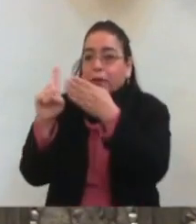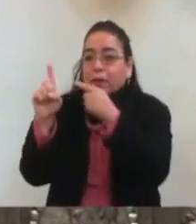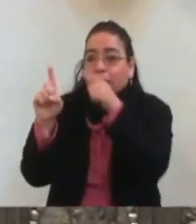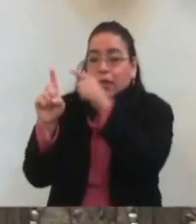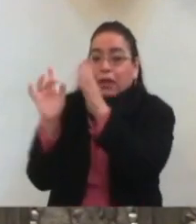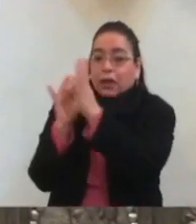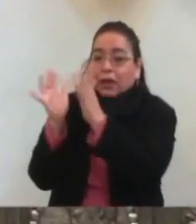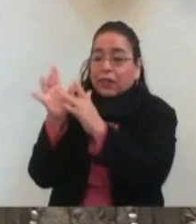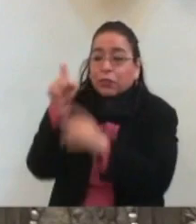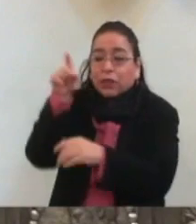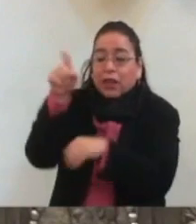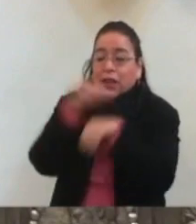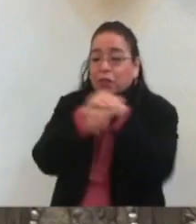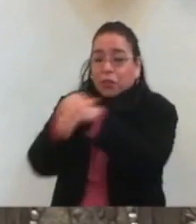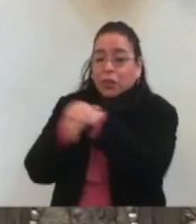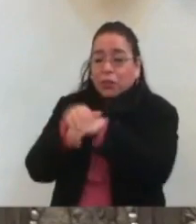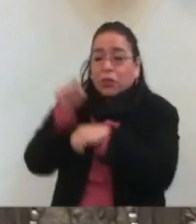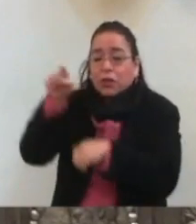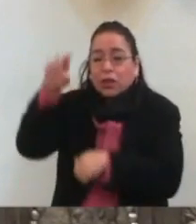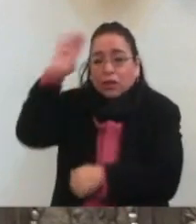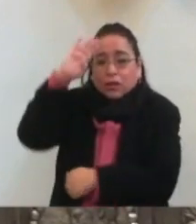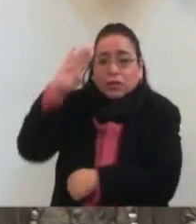nuestro señor